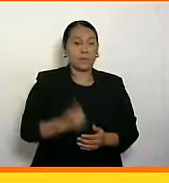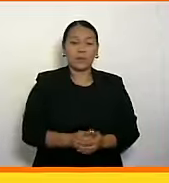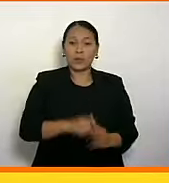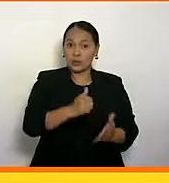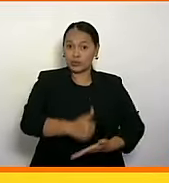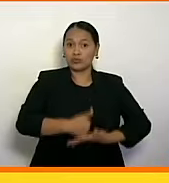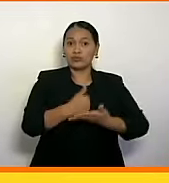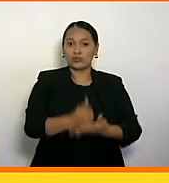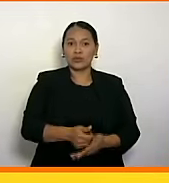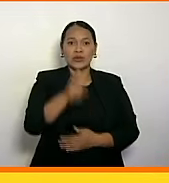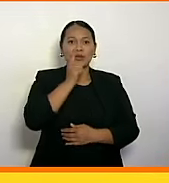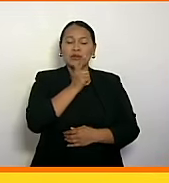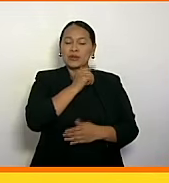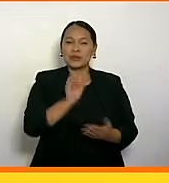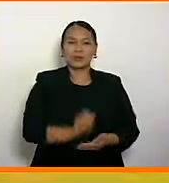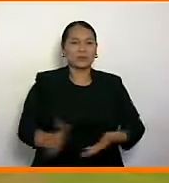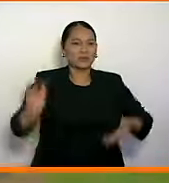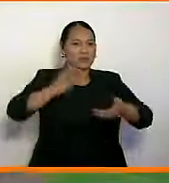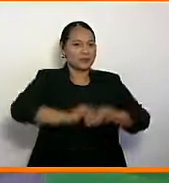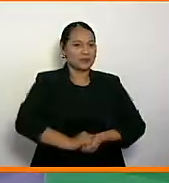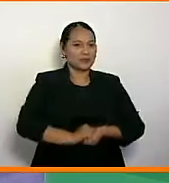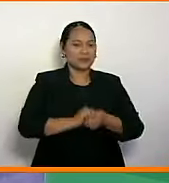solidaria.